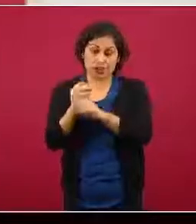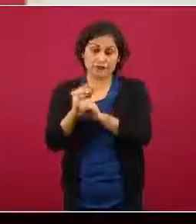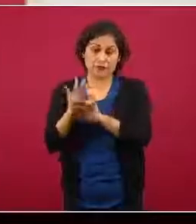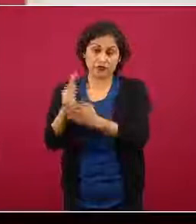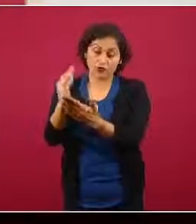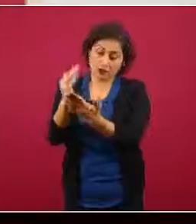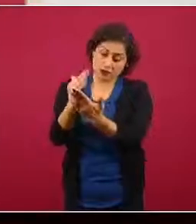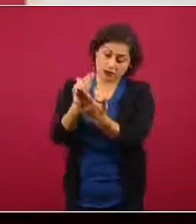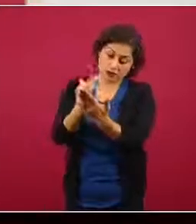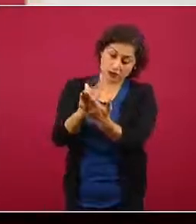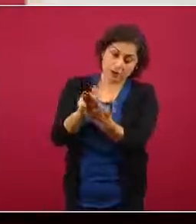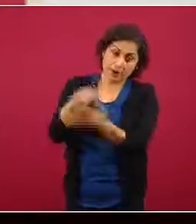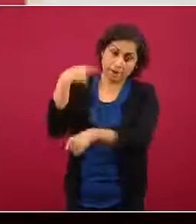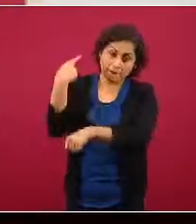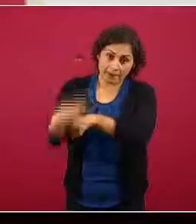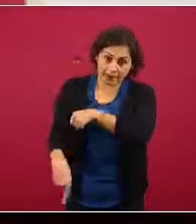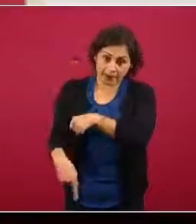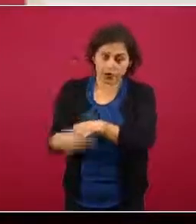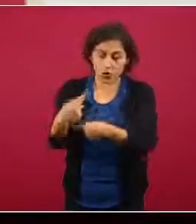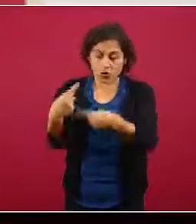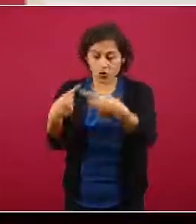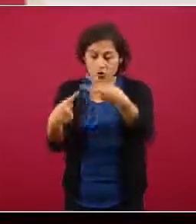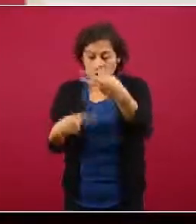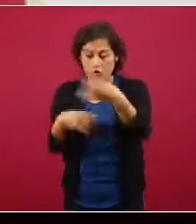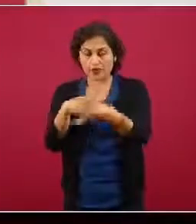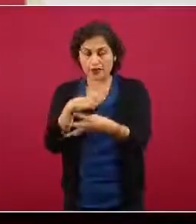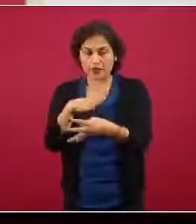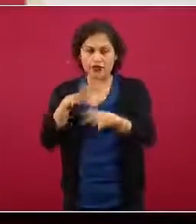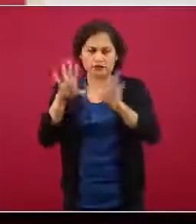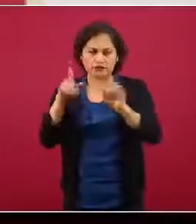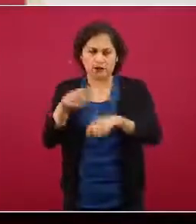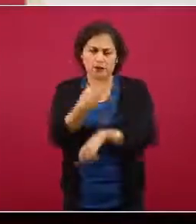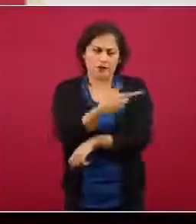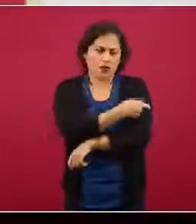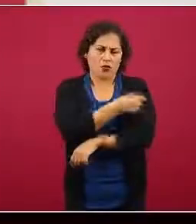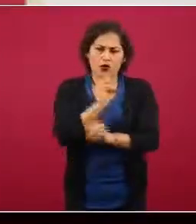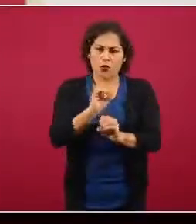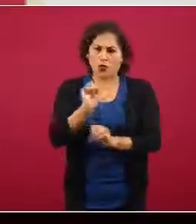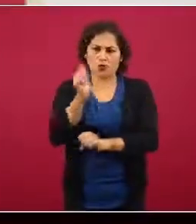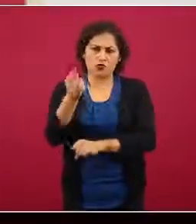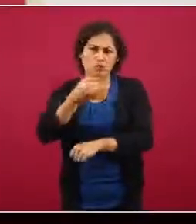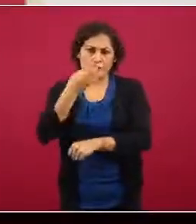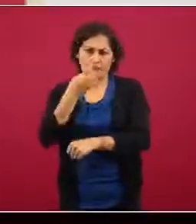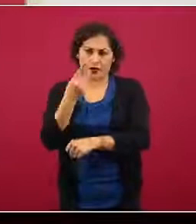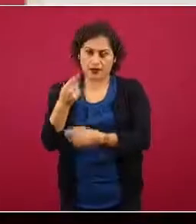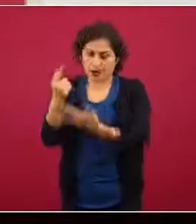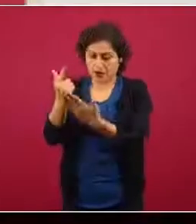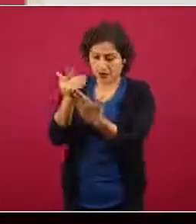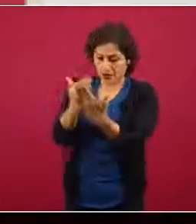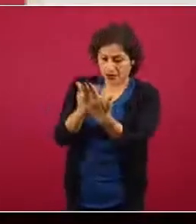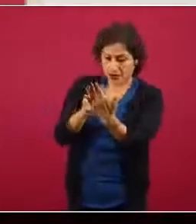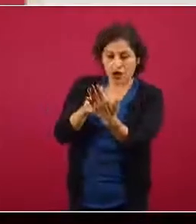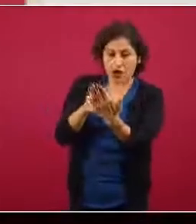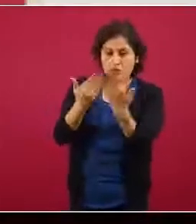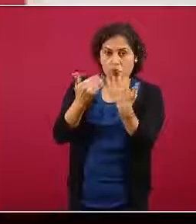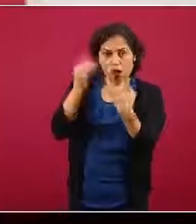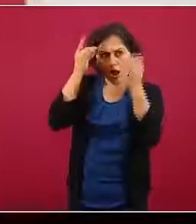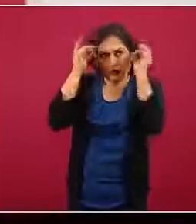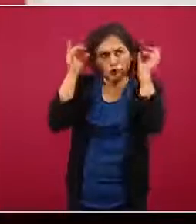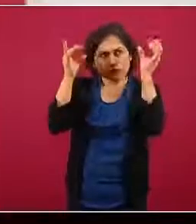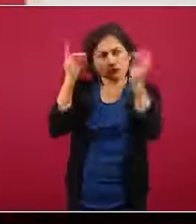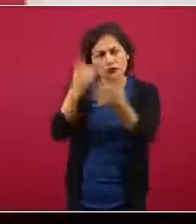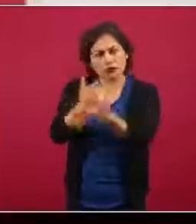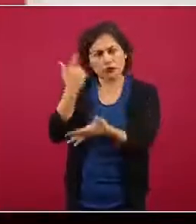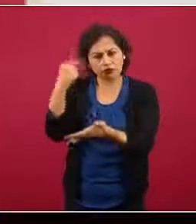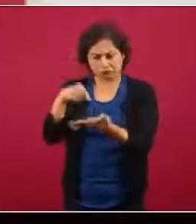información para prescribir de esta vacuna o de algún otro medicamento, no viene el dolor de cabeza severo como